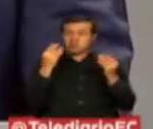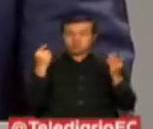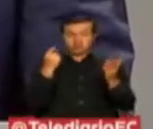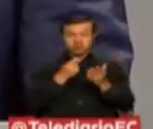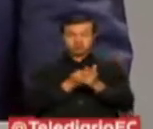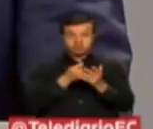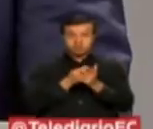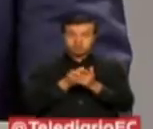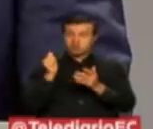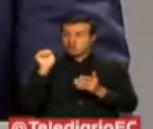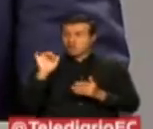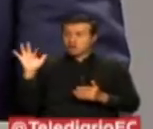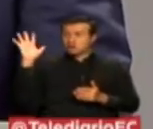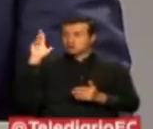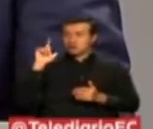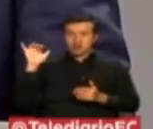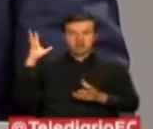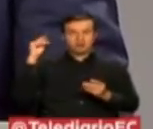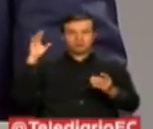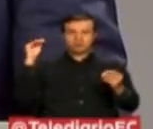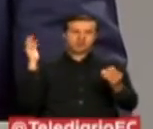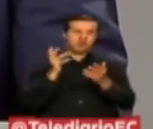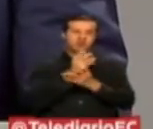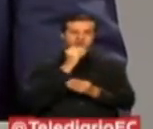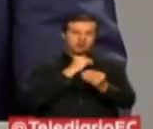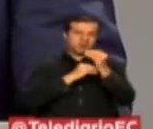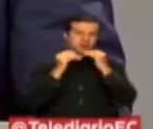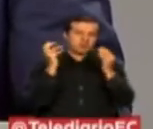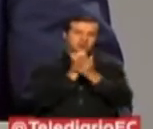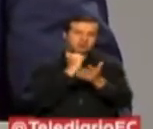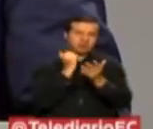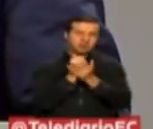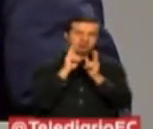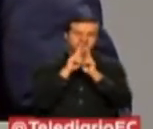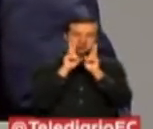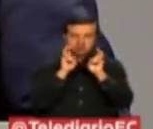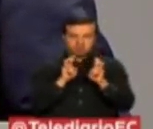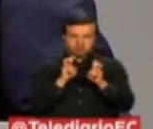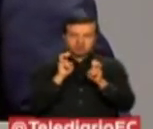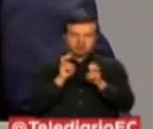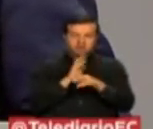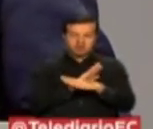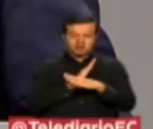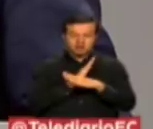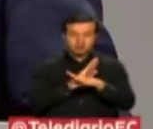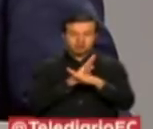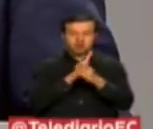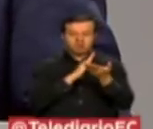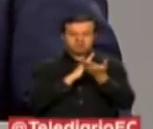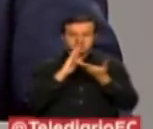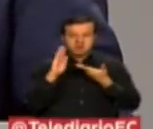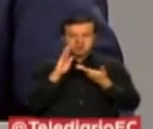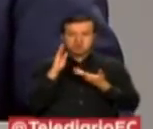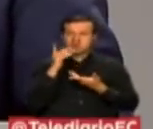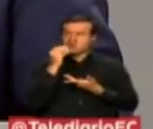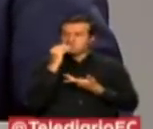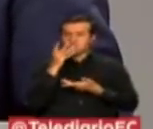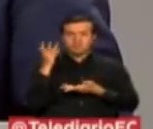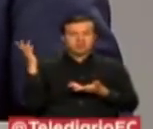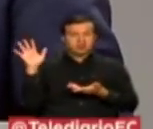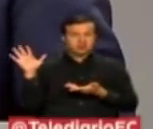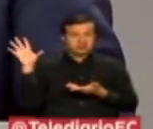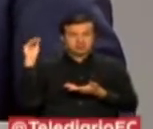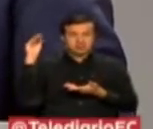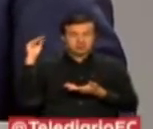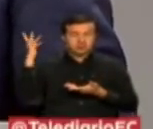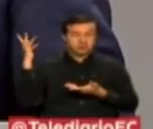del Asia es un mercado insaciable en cuanto a la aleta de tiburón. ¿Cuáles son las especies